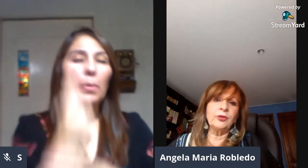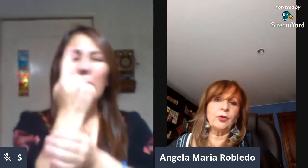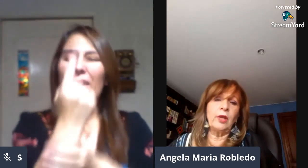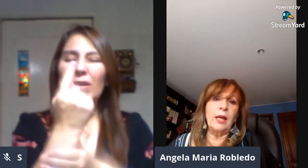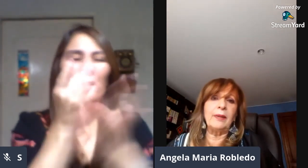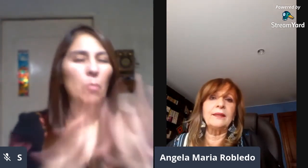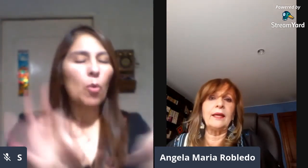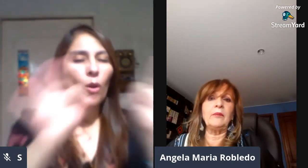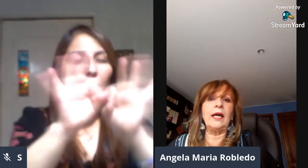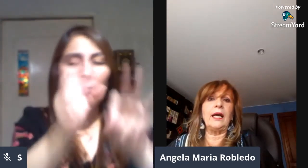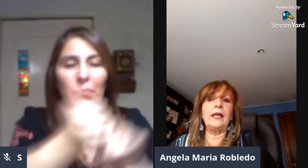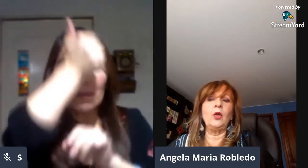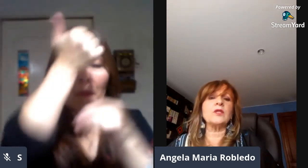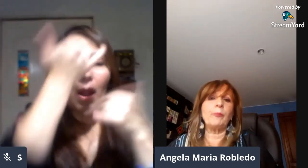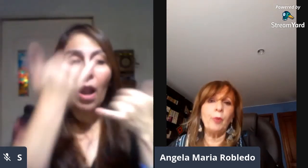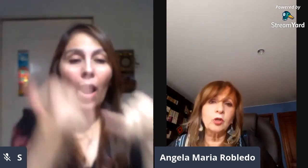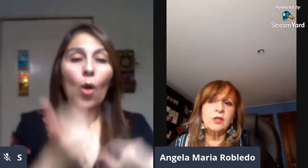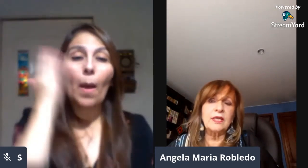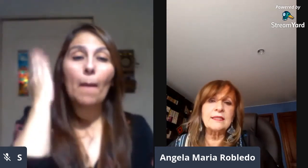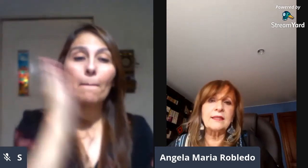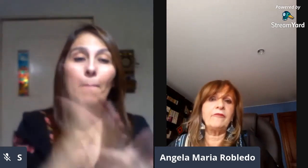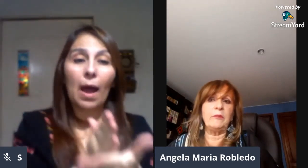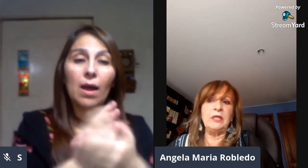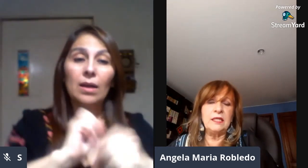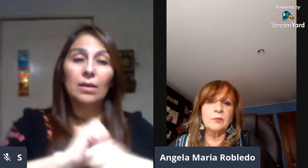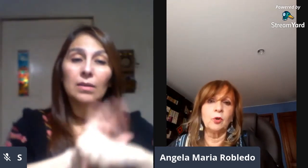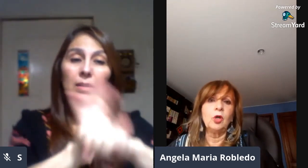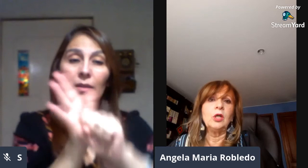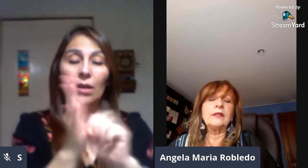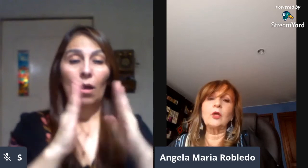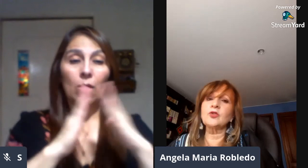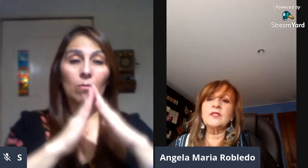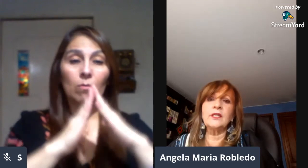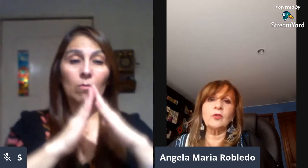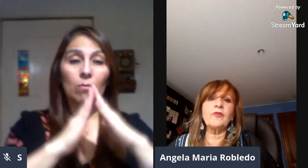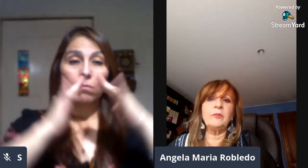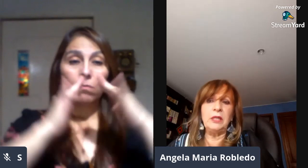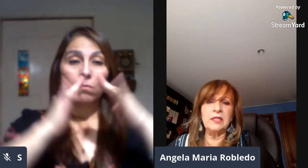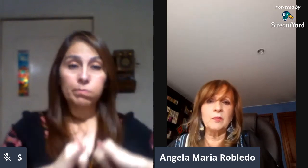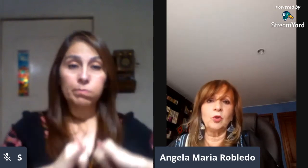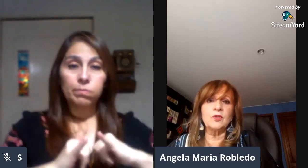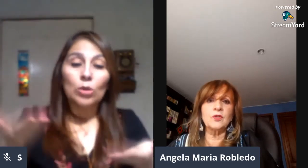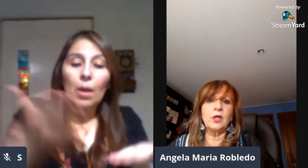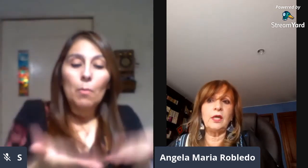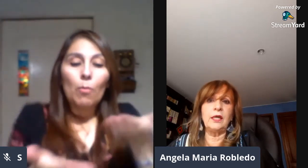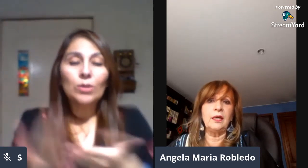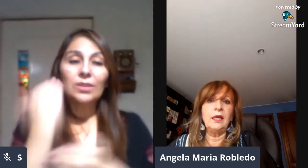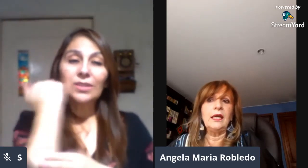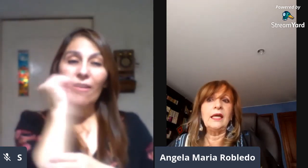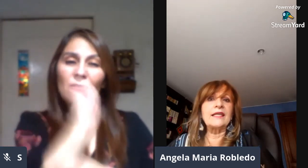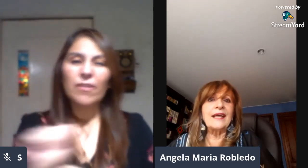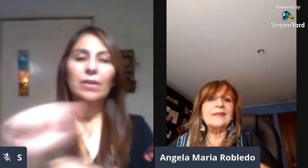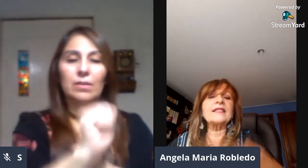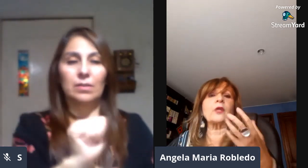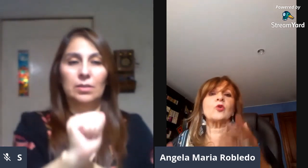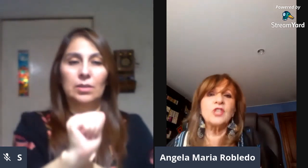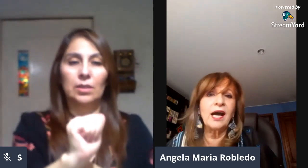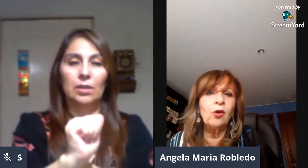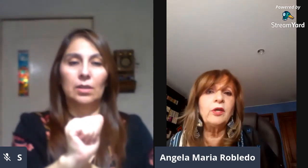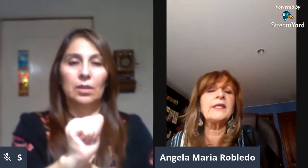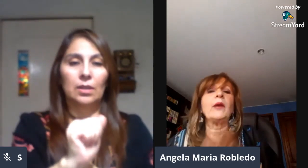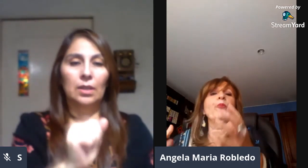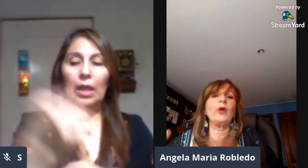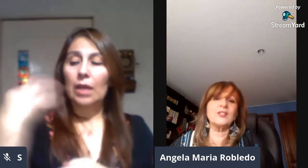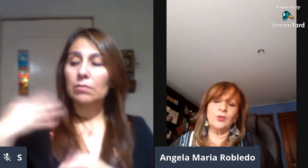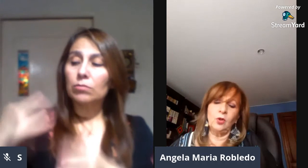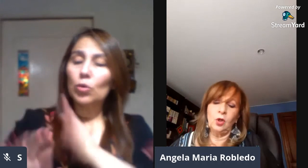este momento de la pandemia, los aportes del feminismo, de los distintos feminismos que se han